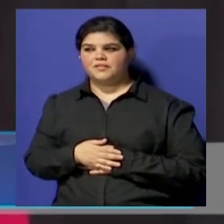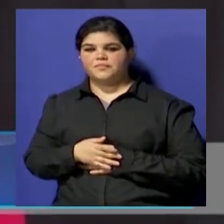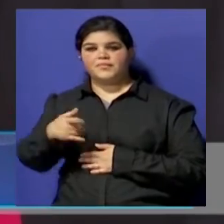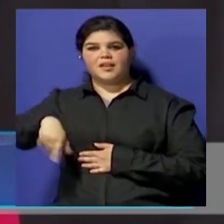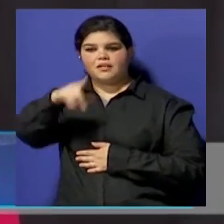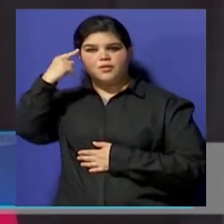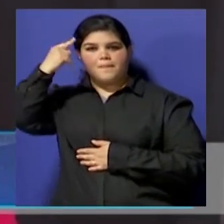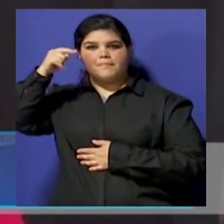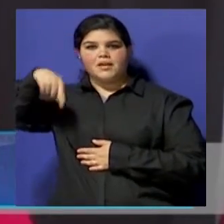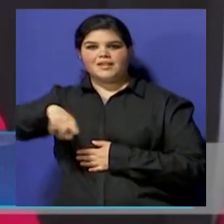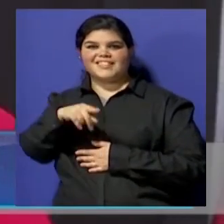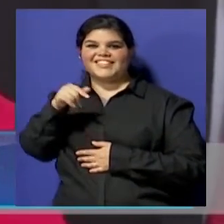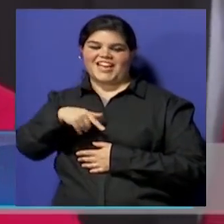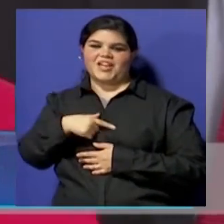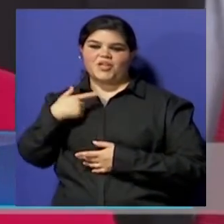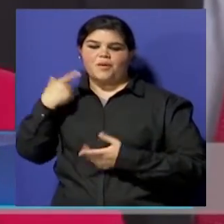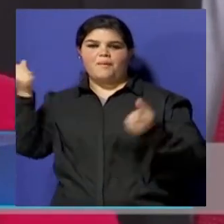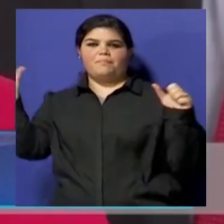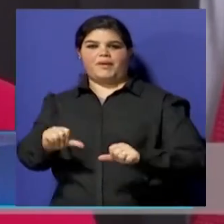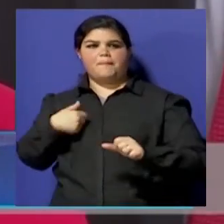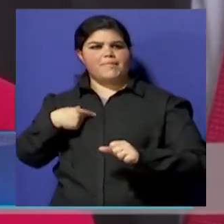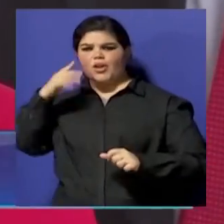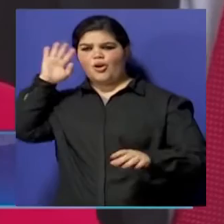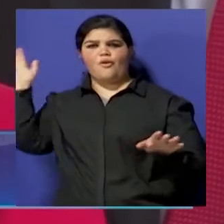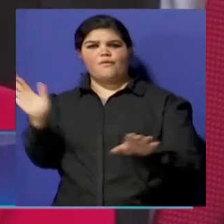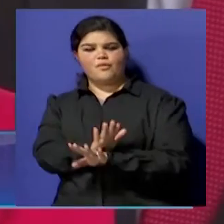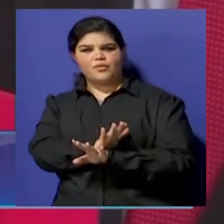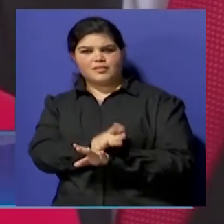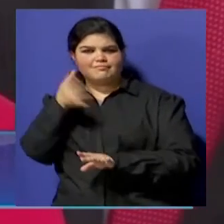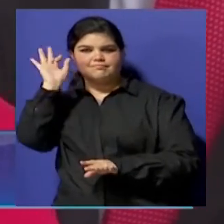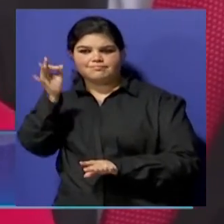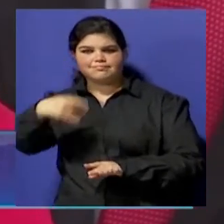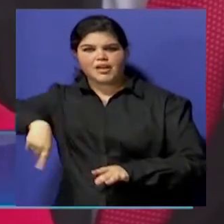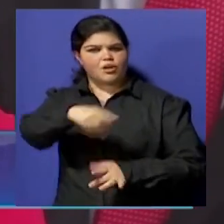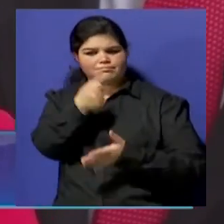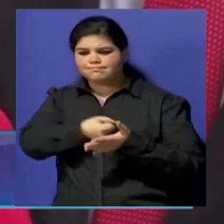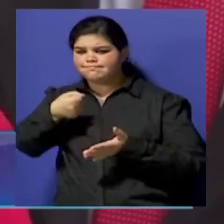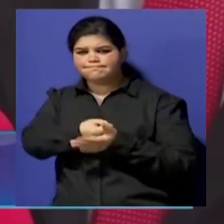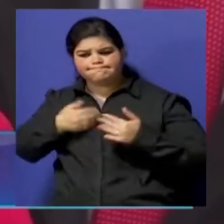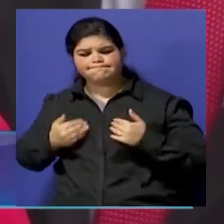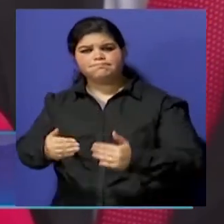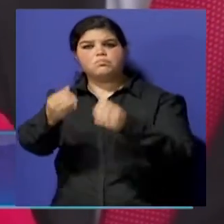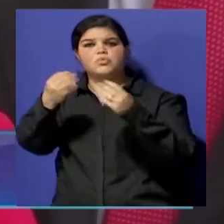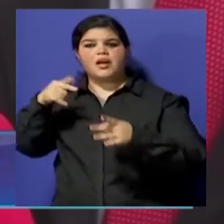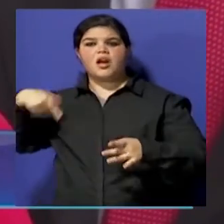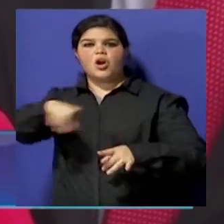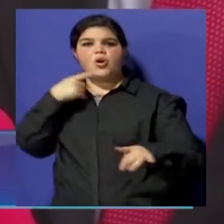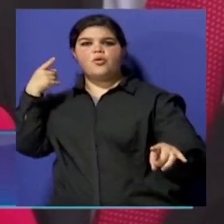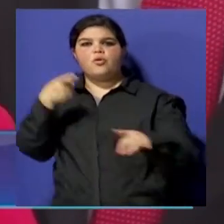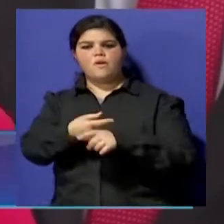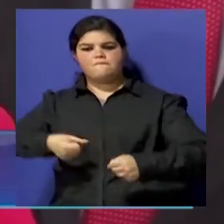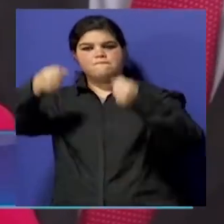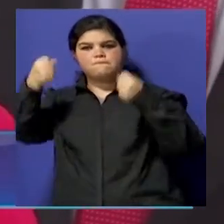Ellos piensan que nos vencieron, pero están equivocados. Sé que todos vamos a luchar. Habrá contra ellos la más